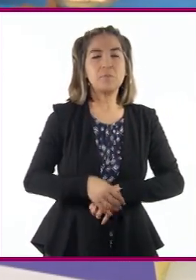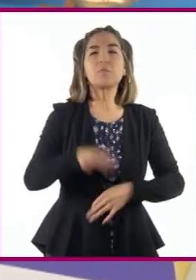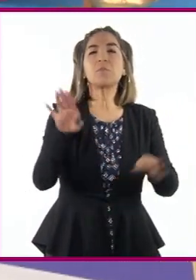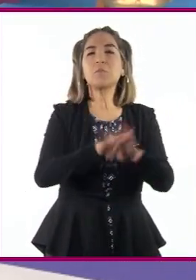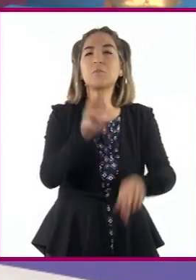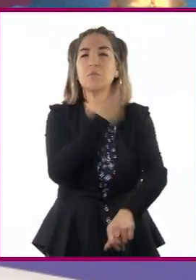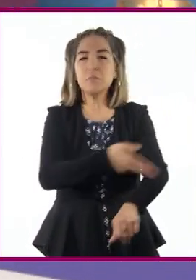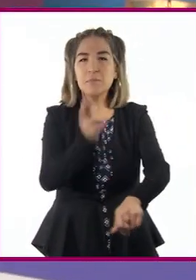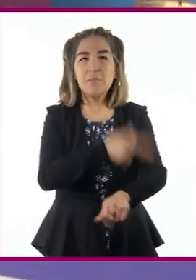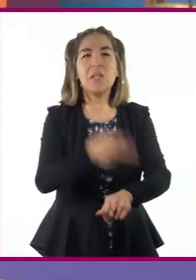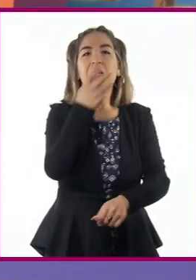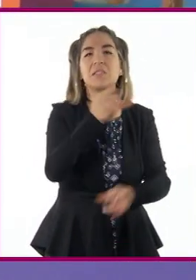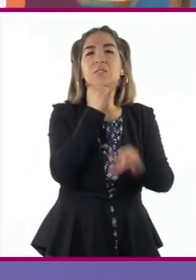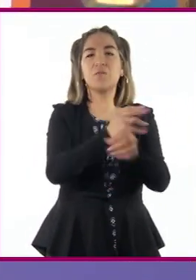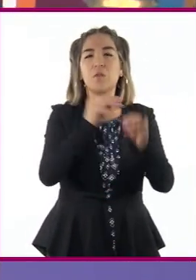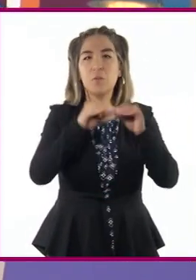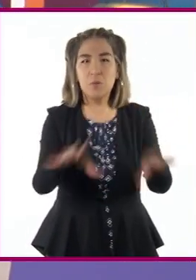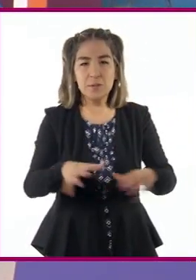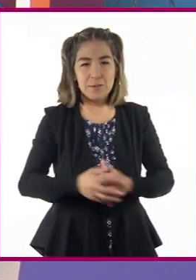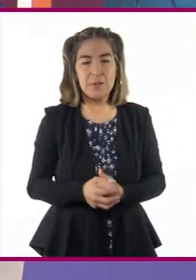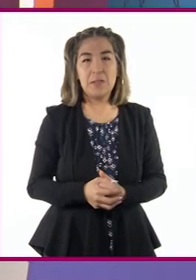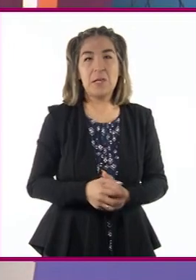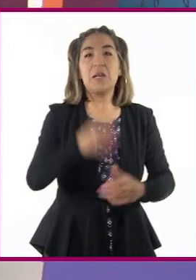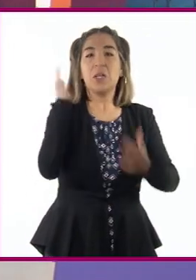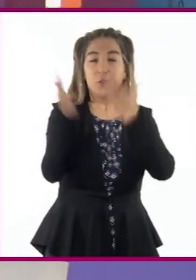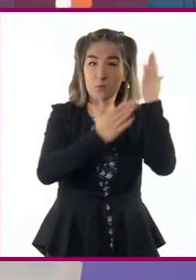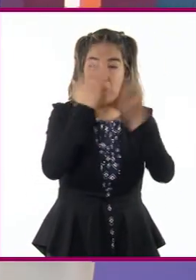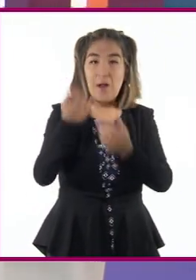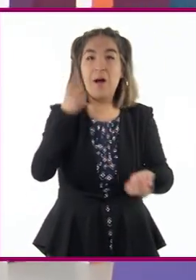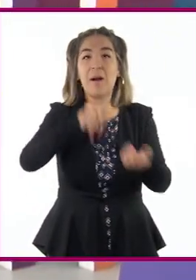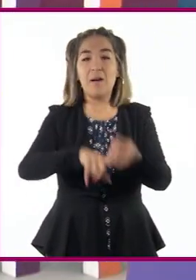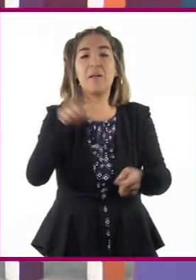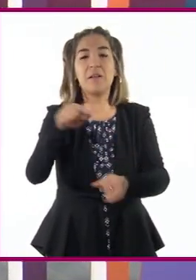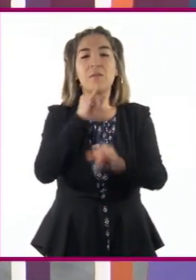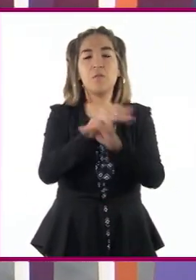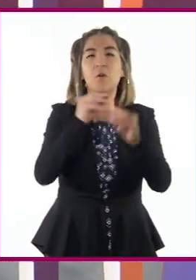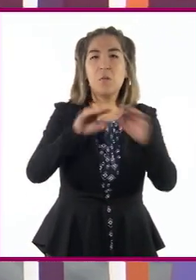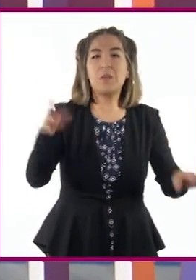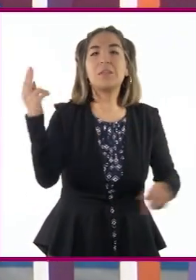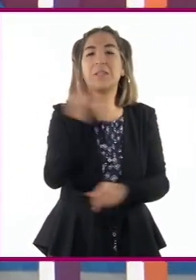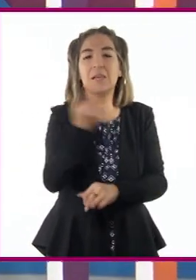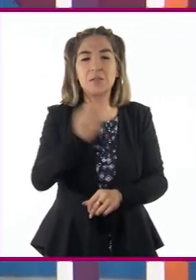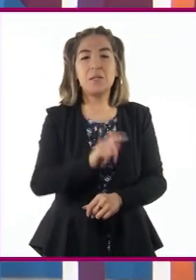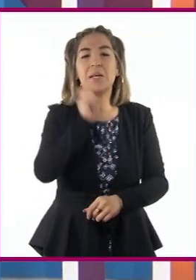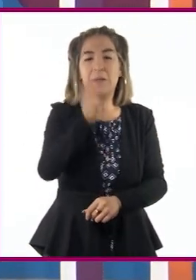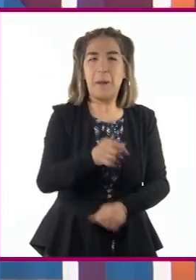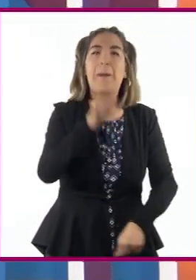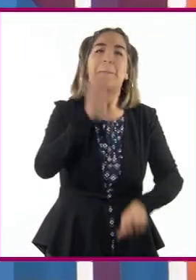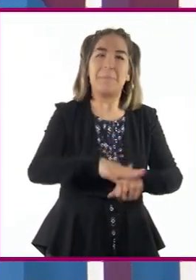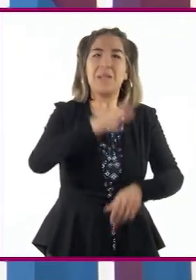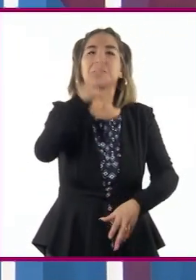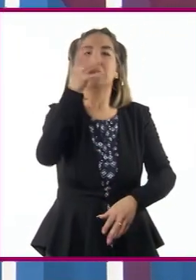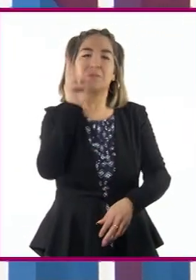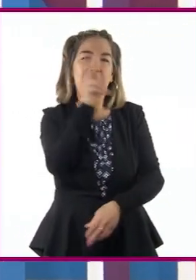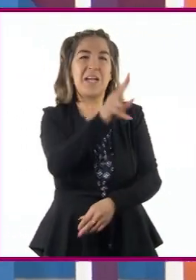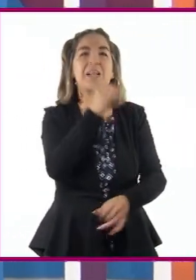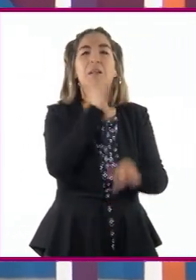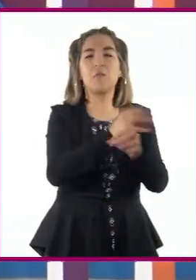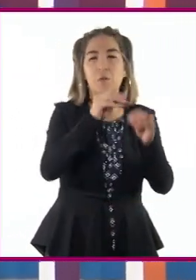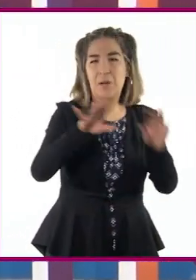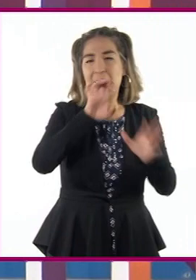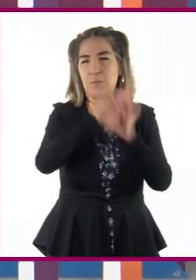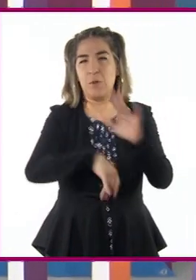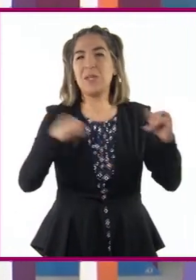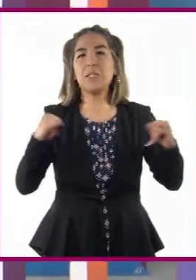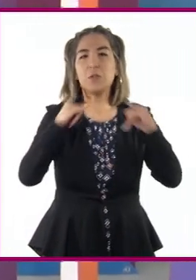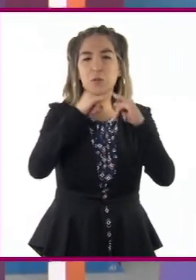información. Debemos reconocer que para acceder a la información necesitamos información. Las instituciones